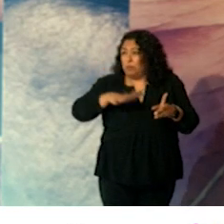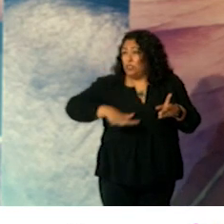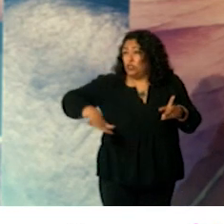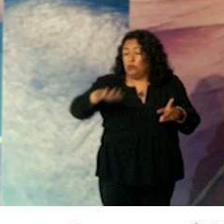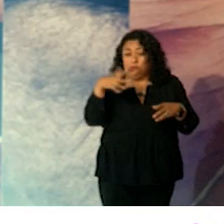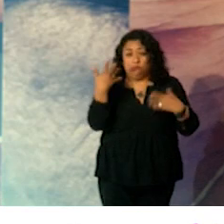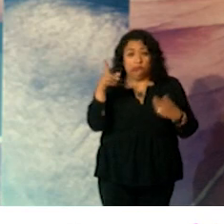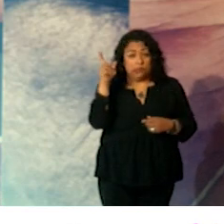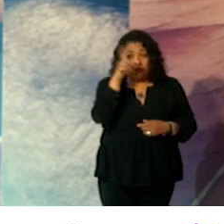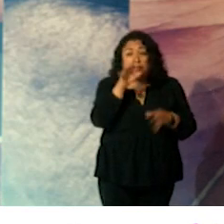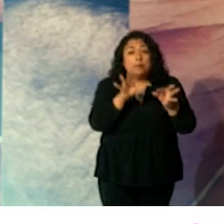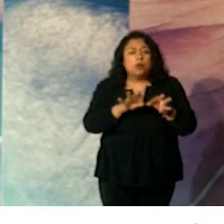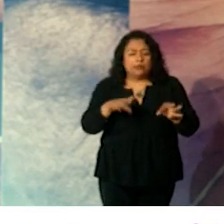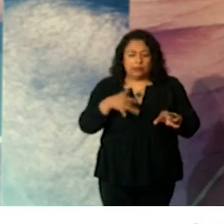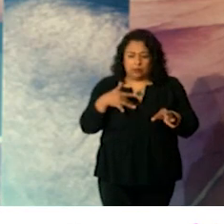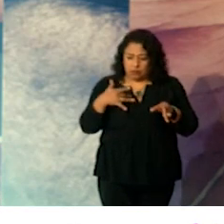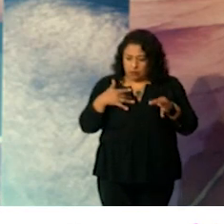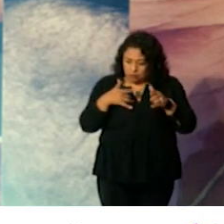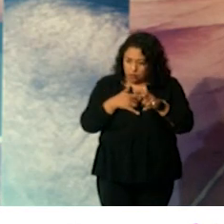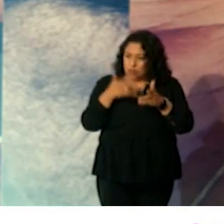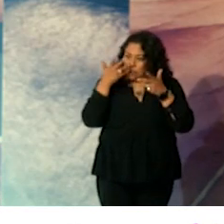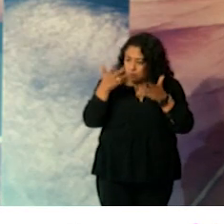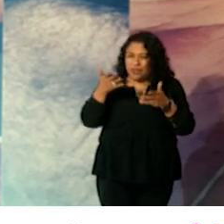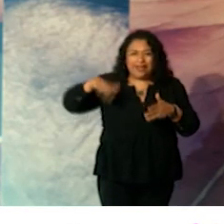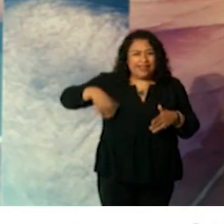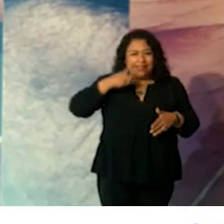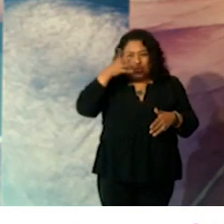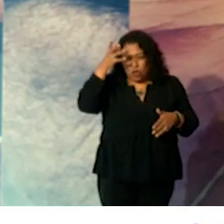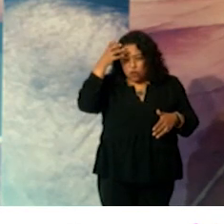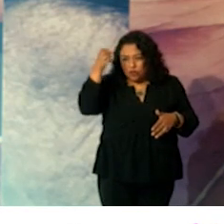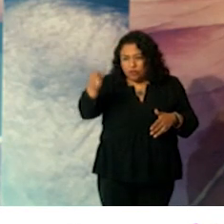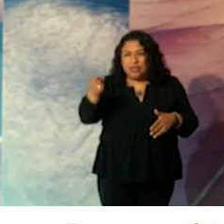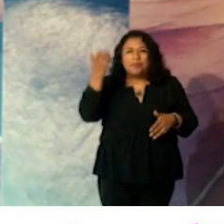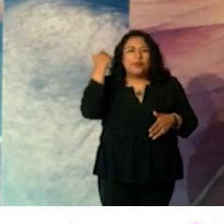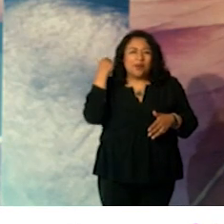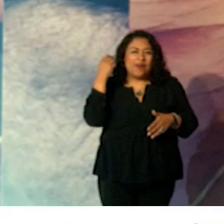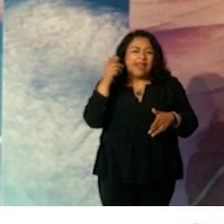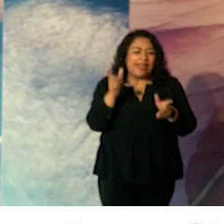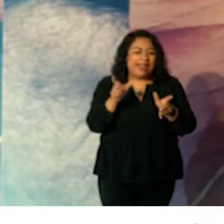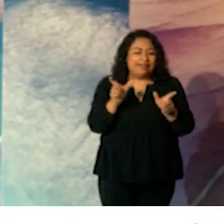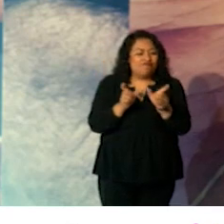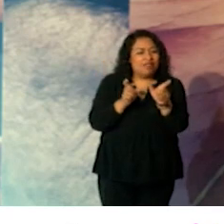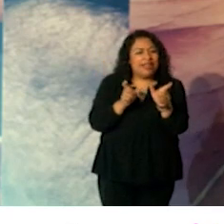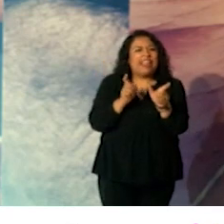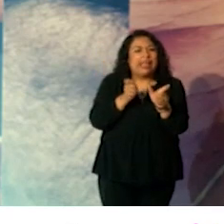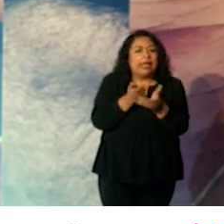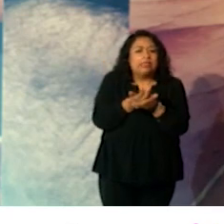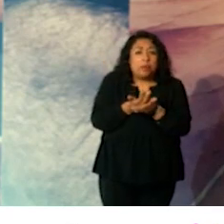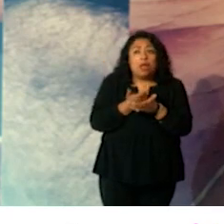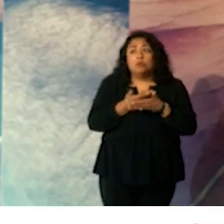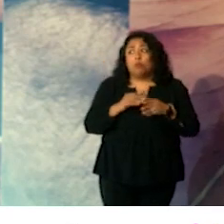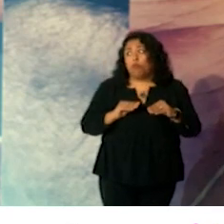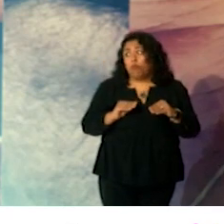la importancia de mantener esa esperanza. Ayer se hablaba de este concepto que viene de la palabra esperar, pero no es una espera pasiva, ¿no?